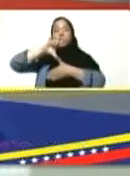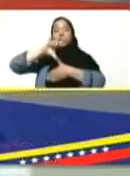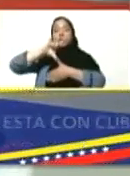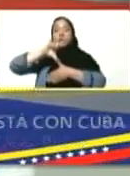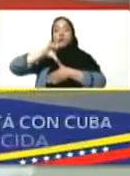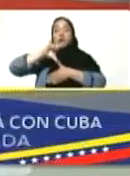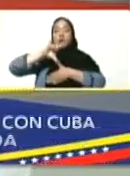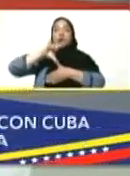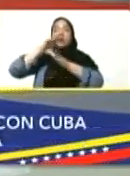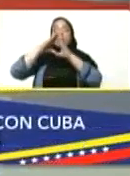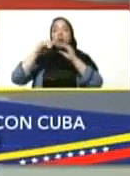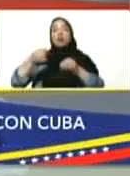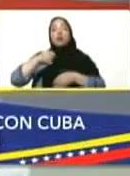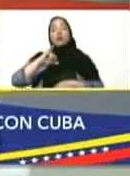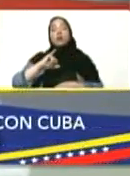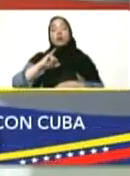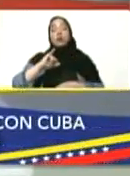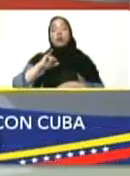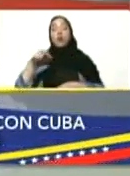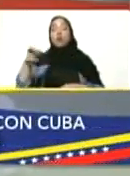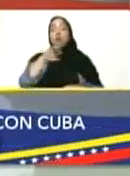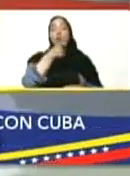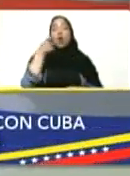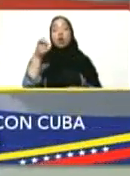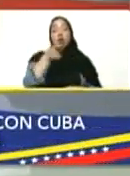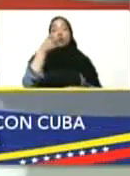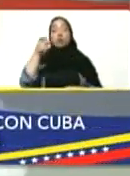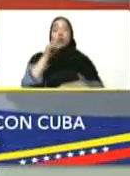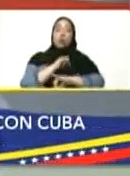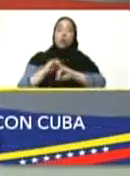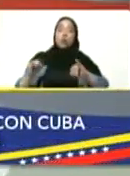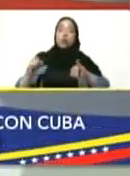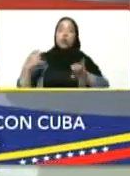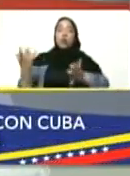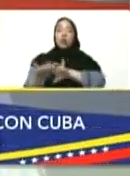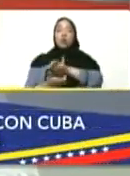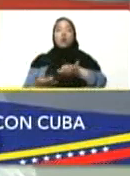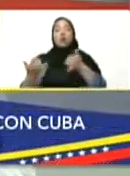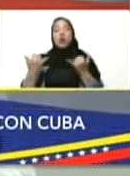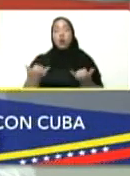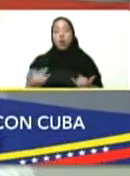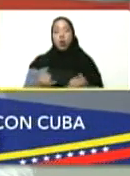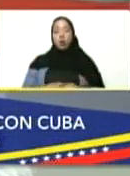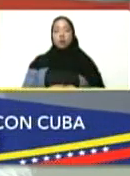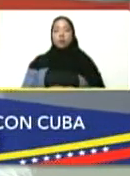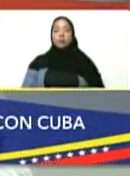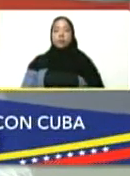y el Caribe, si no estuviéramos perseguidos, bloqueados y sancionados como estamos.